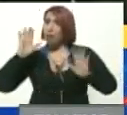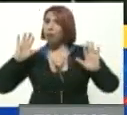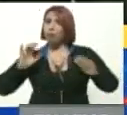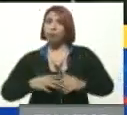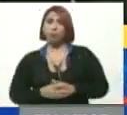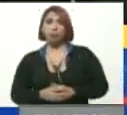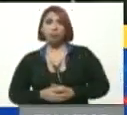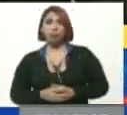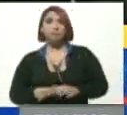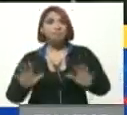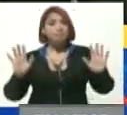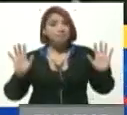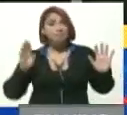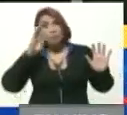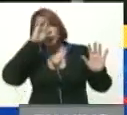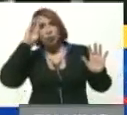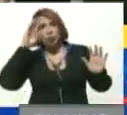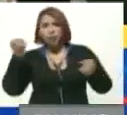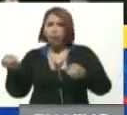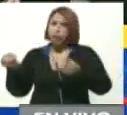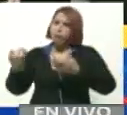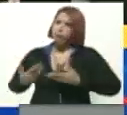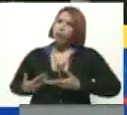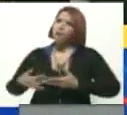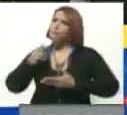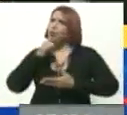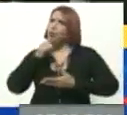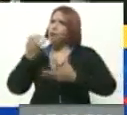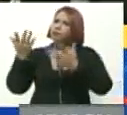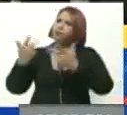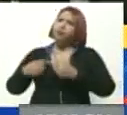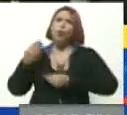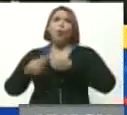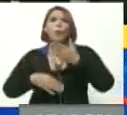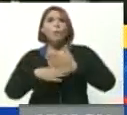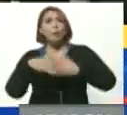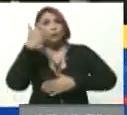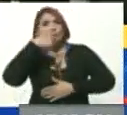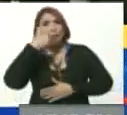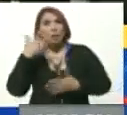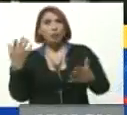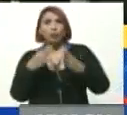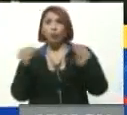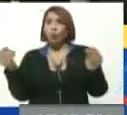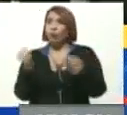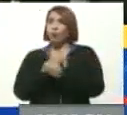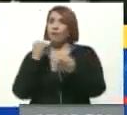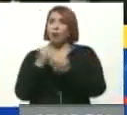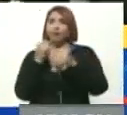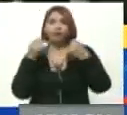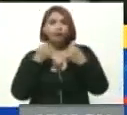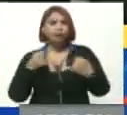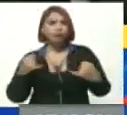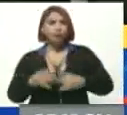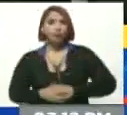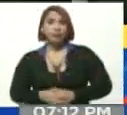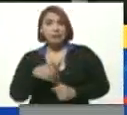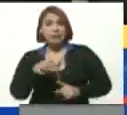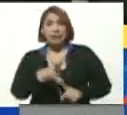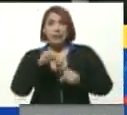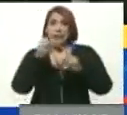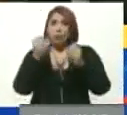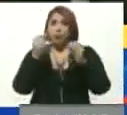Ah, Diosdado, Diosdado nos rendía informe ahorita de cómo vamos en serio en todas las líneas de trabajo. Esta es la elección